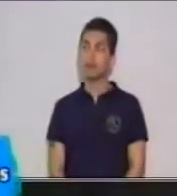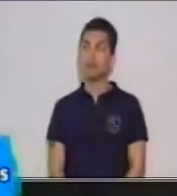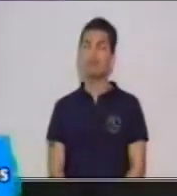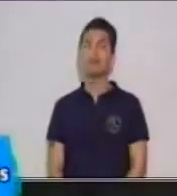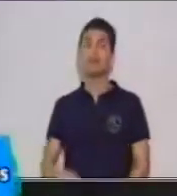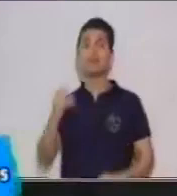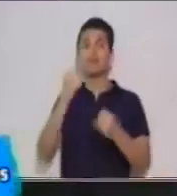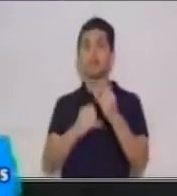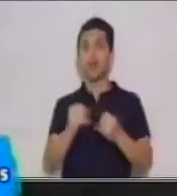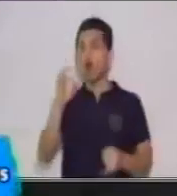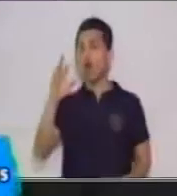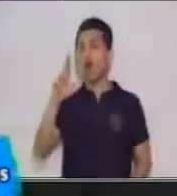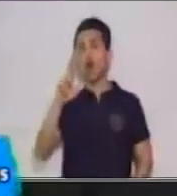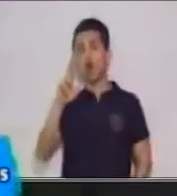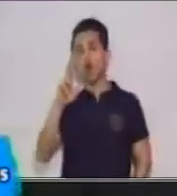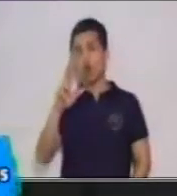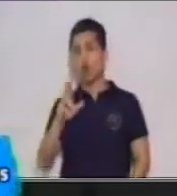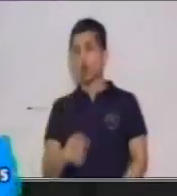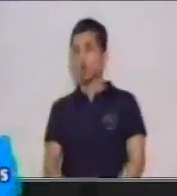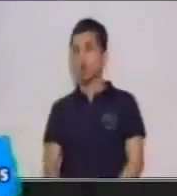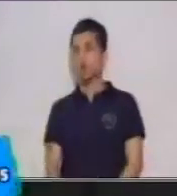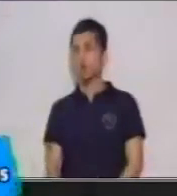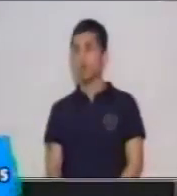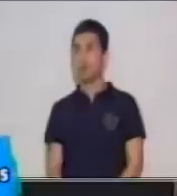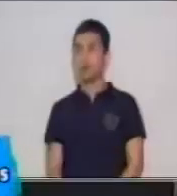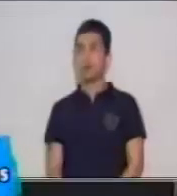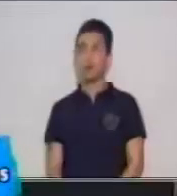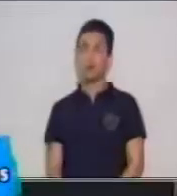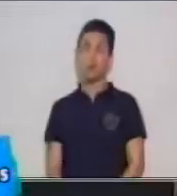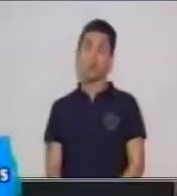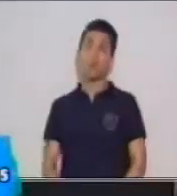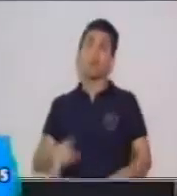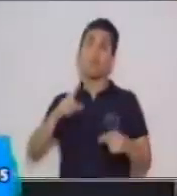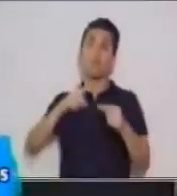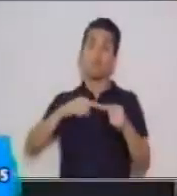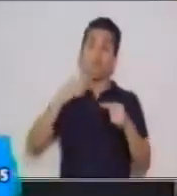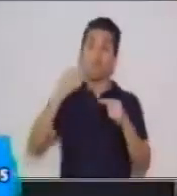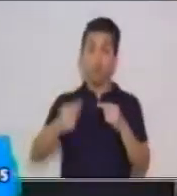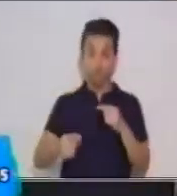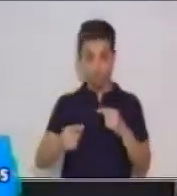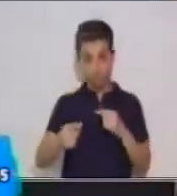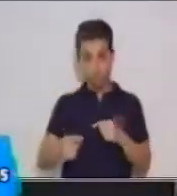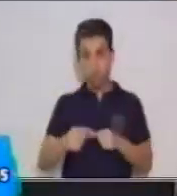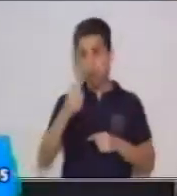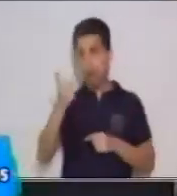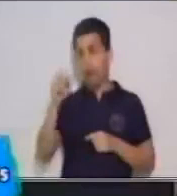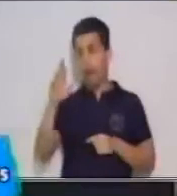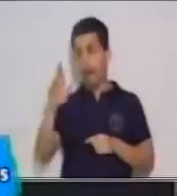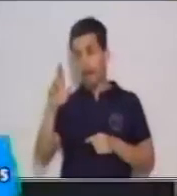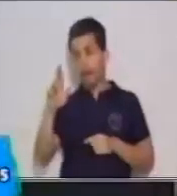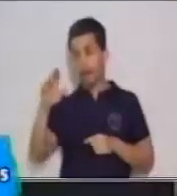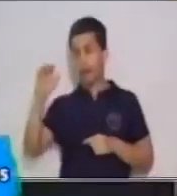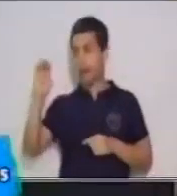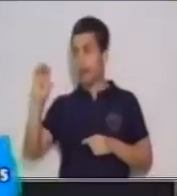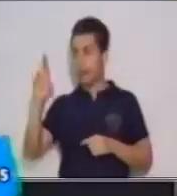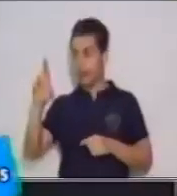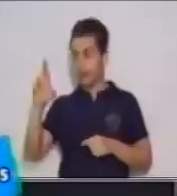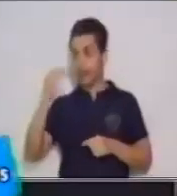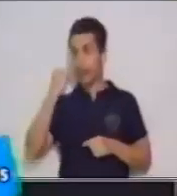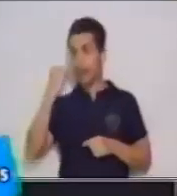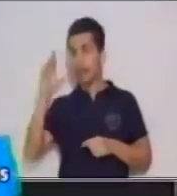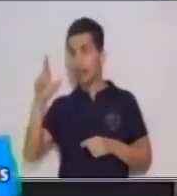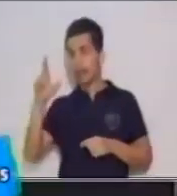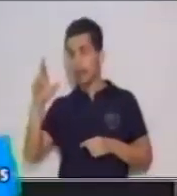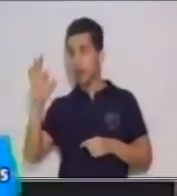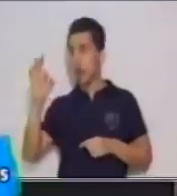or. Cuando las sílabas terminan en ar, er, ir,